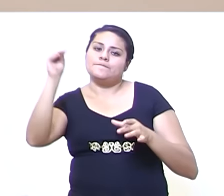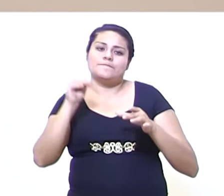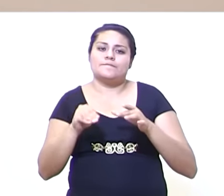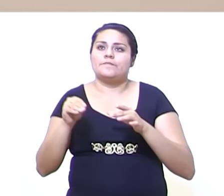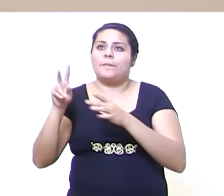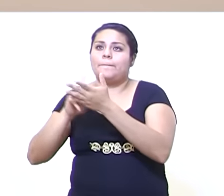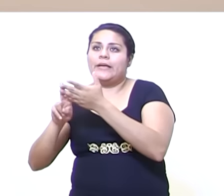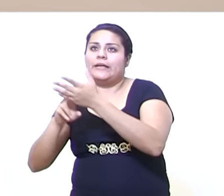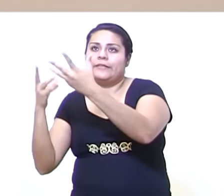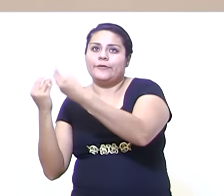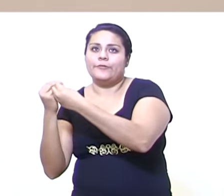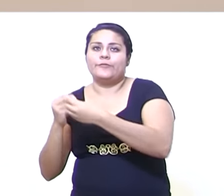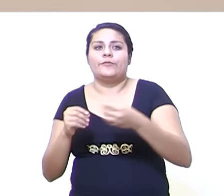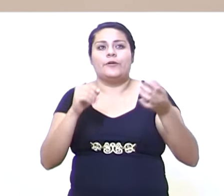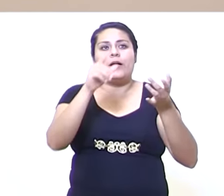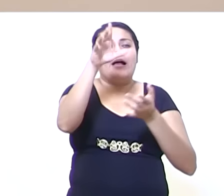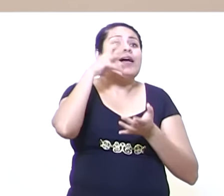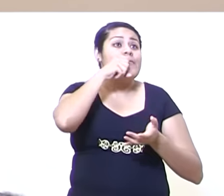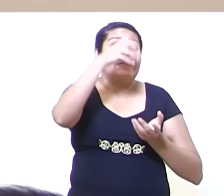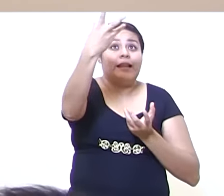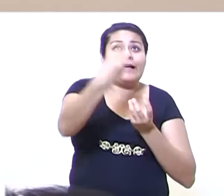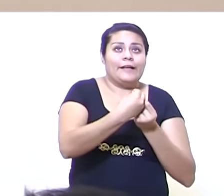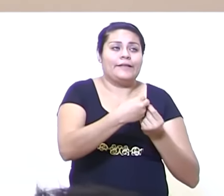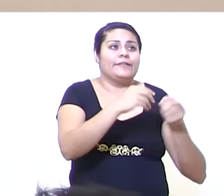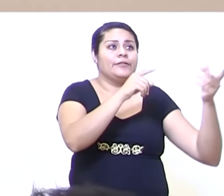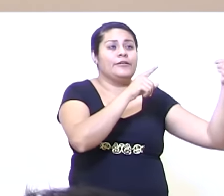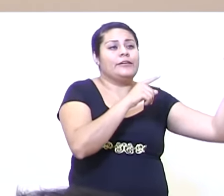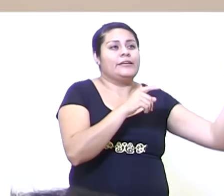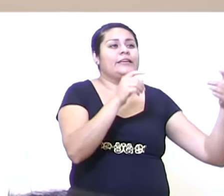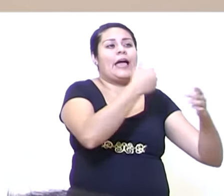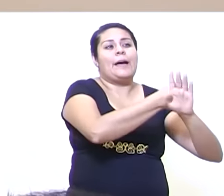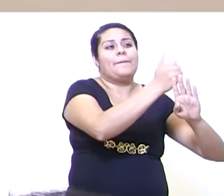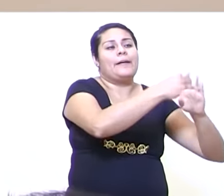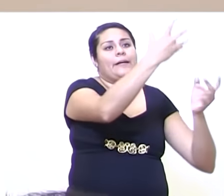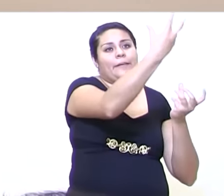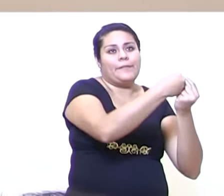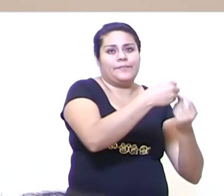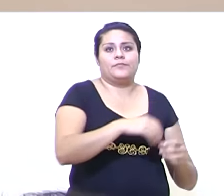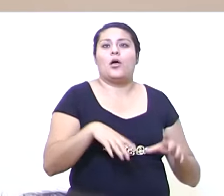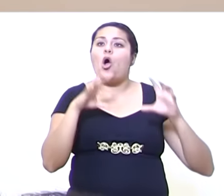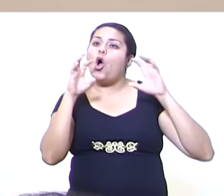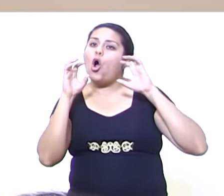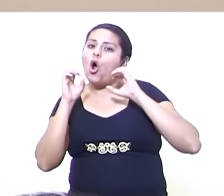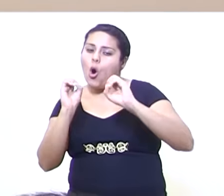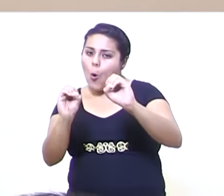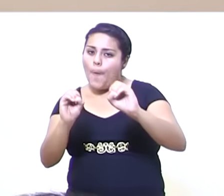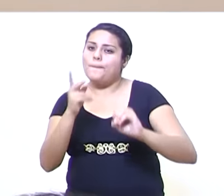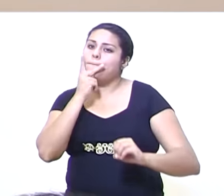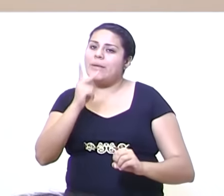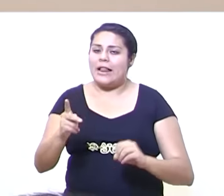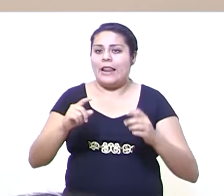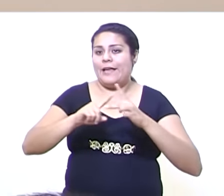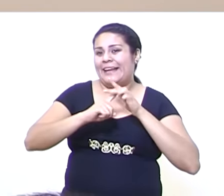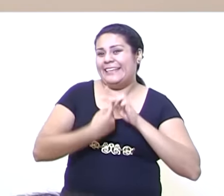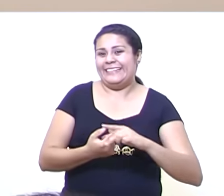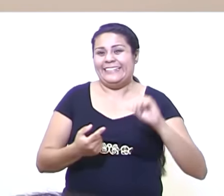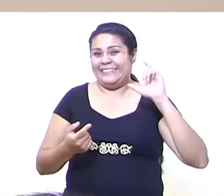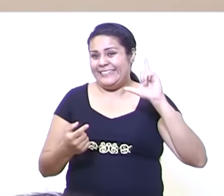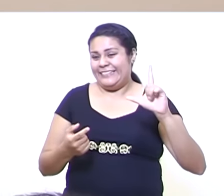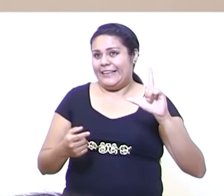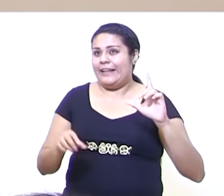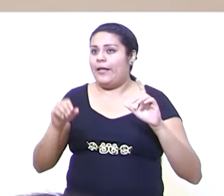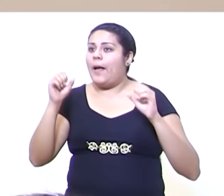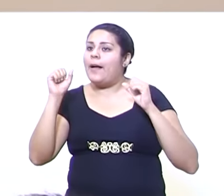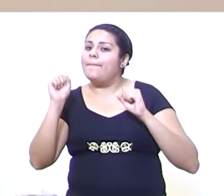común. También las podemos agrupar por su inicial. Las que